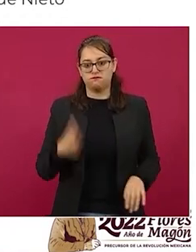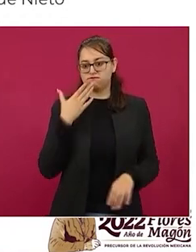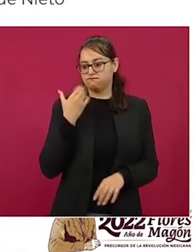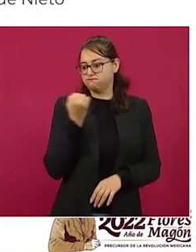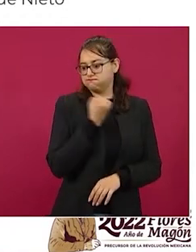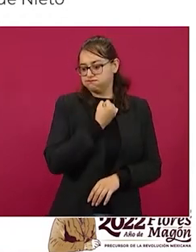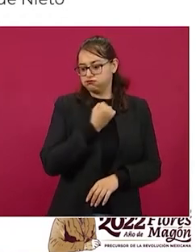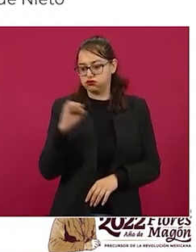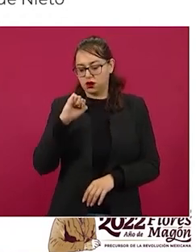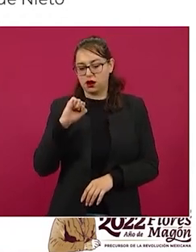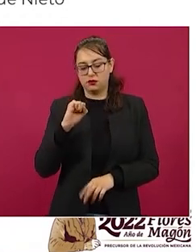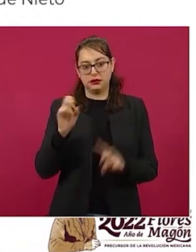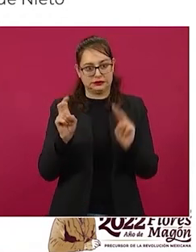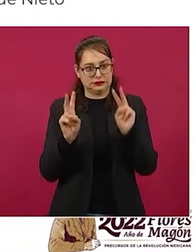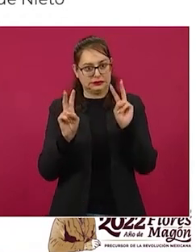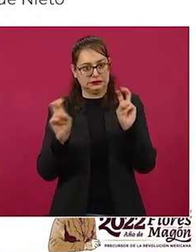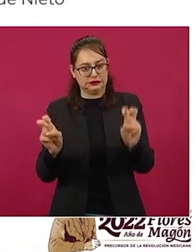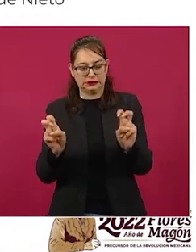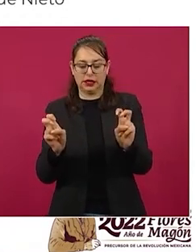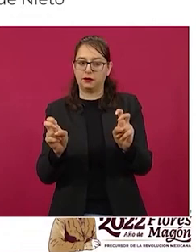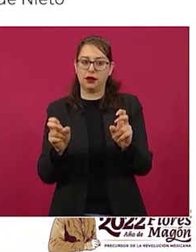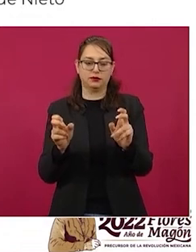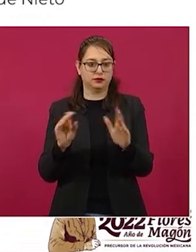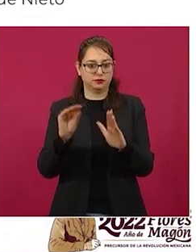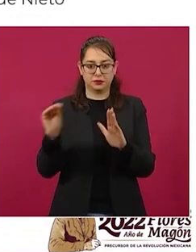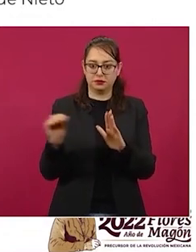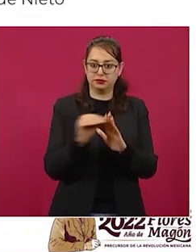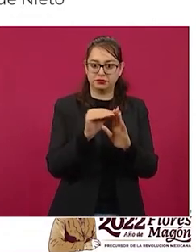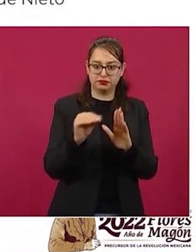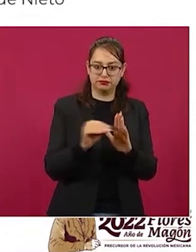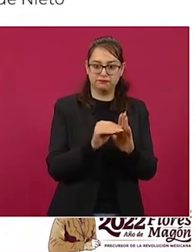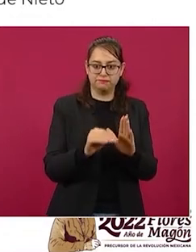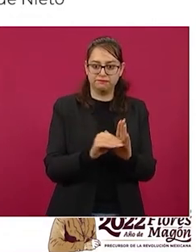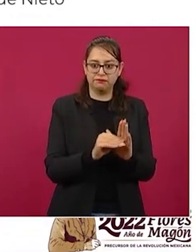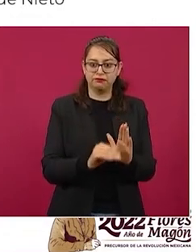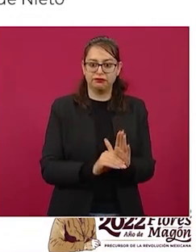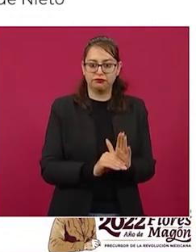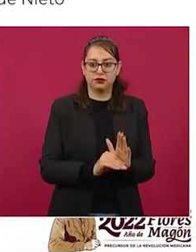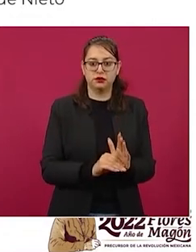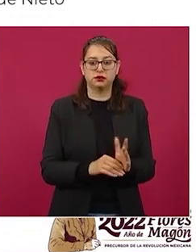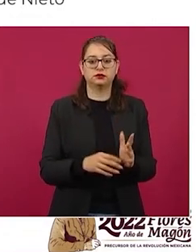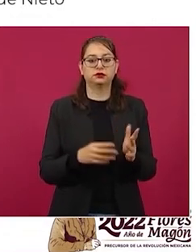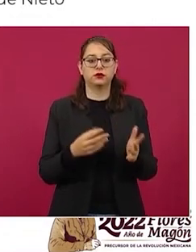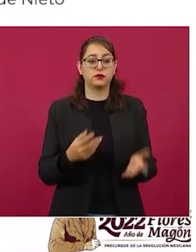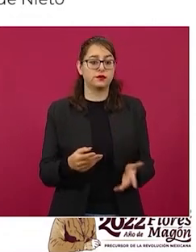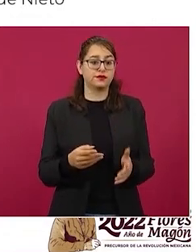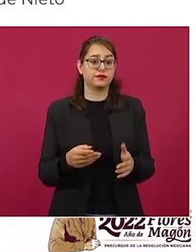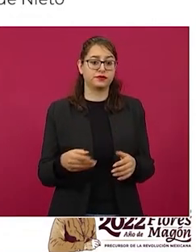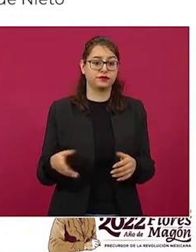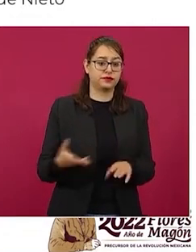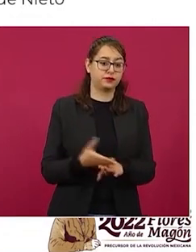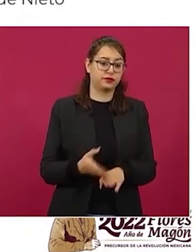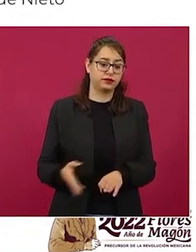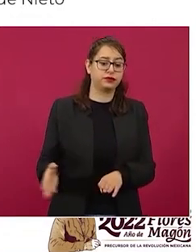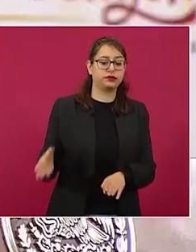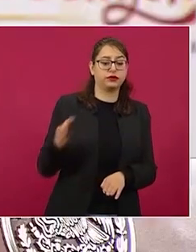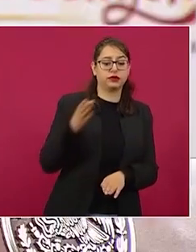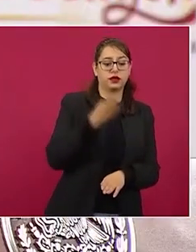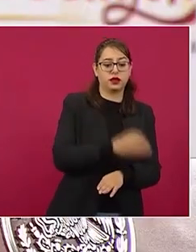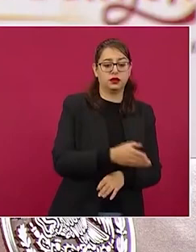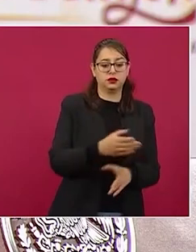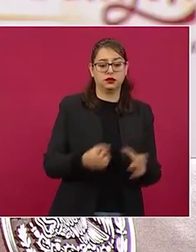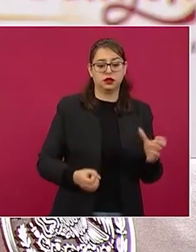tópicos de estudio, que van desde el periodo novohispano hasta